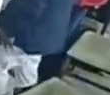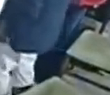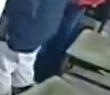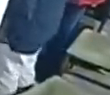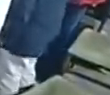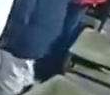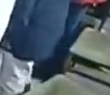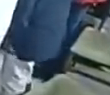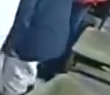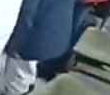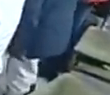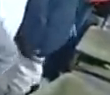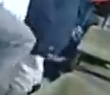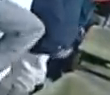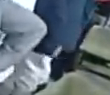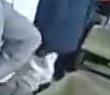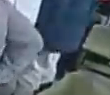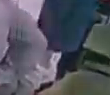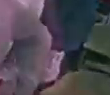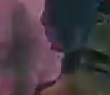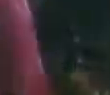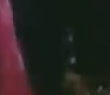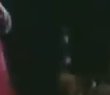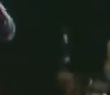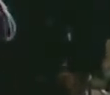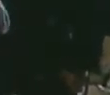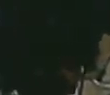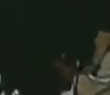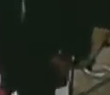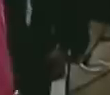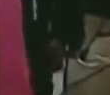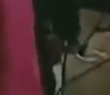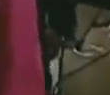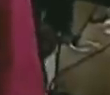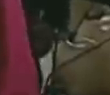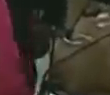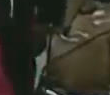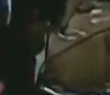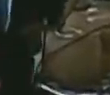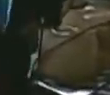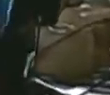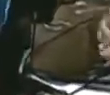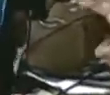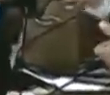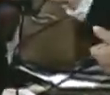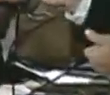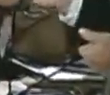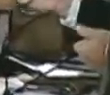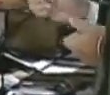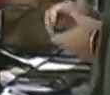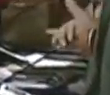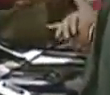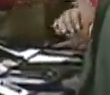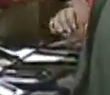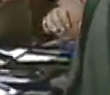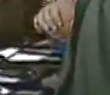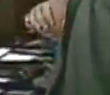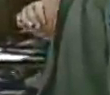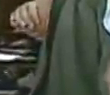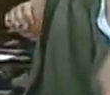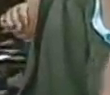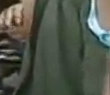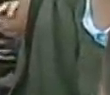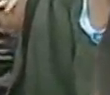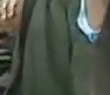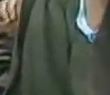que ha convocado el presidente de la República, Nicolás Maduro Moros. Saluda a la gobernadora del Delta Macuro, también a los gobernadores tanto